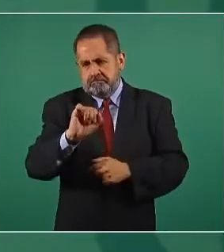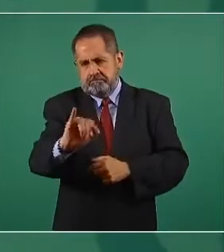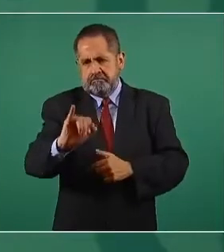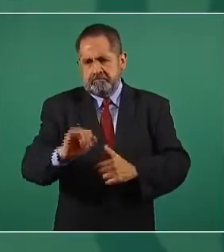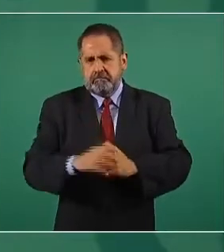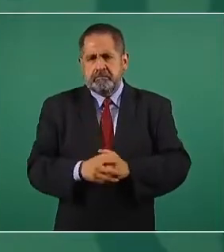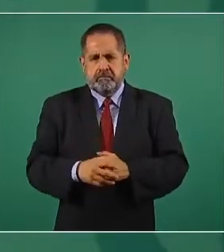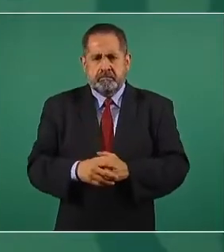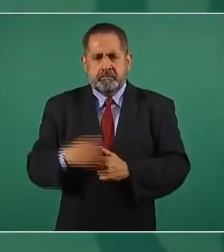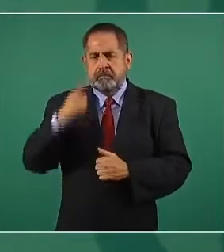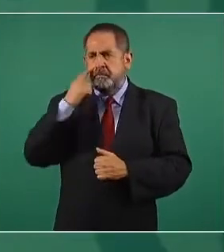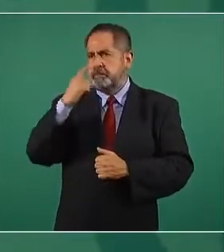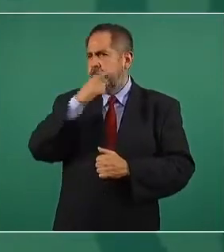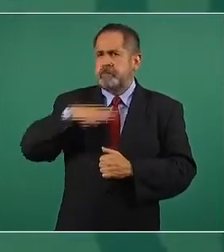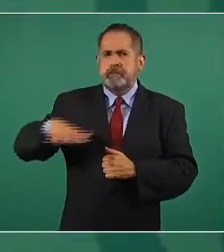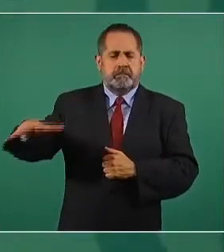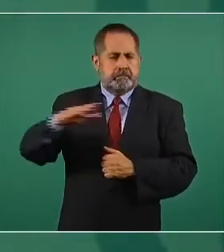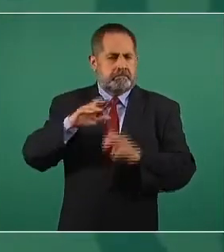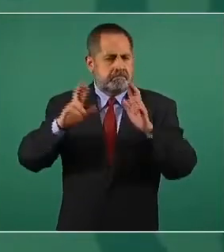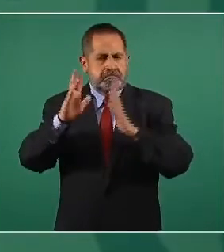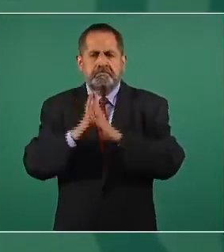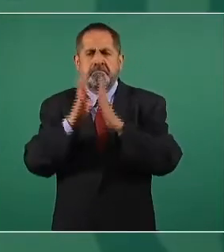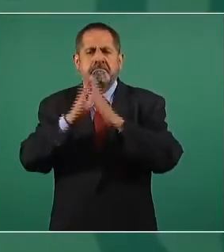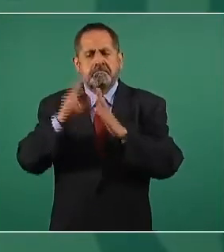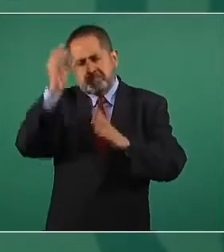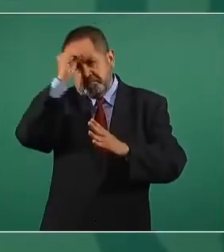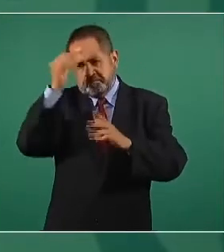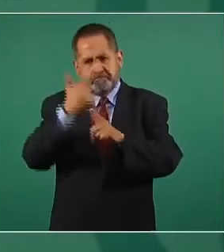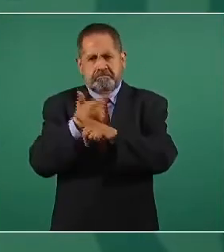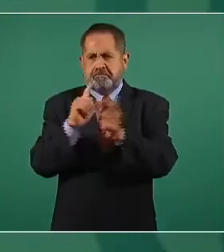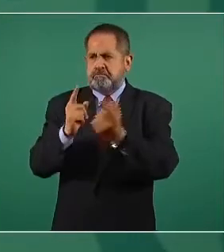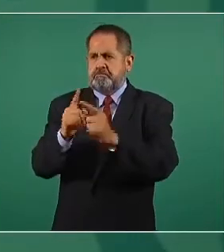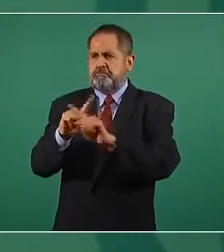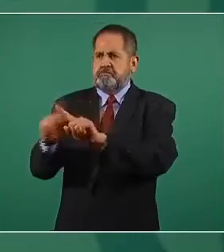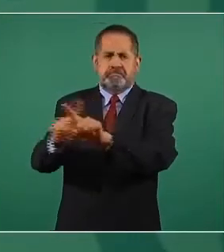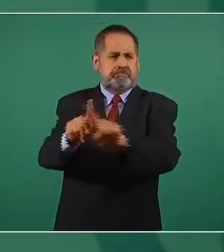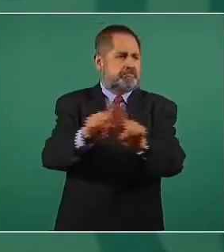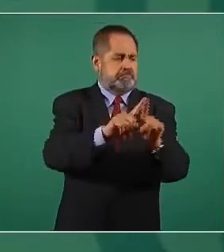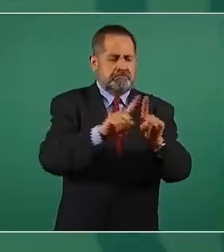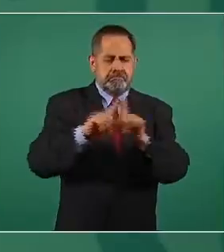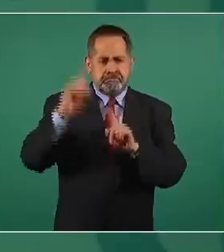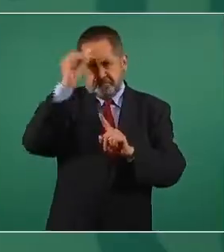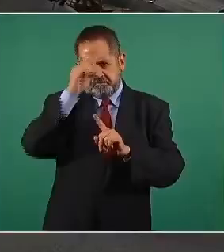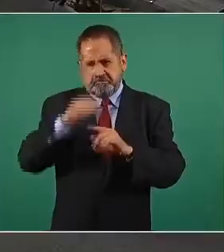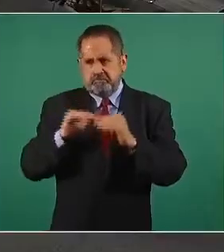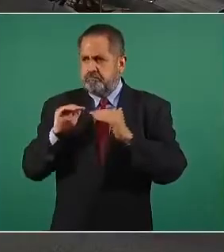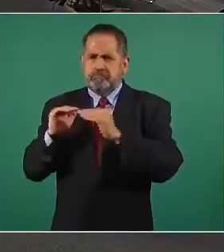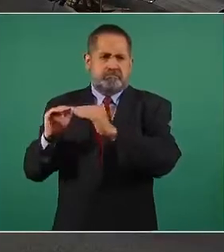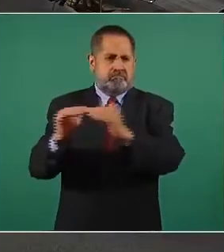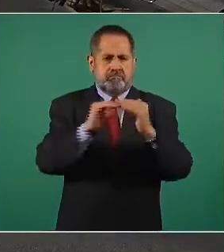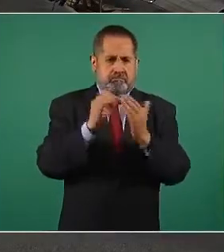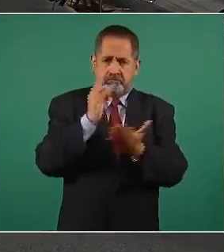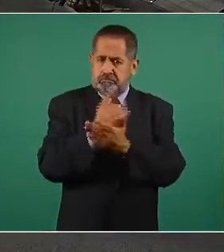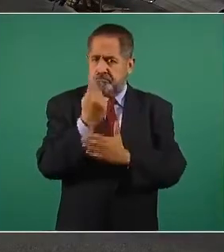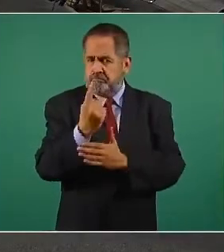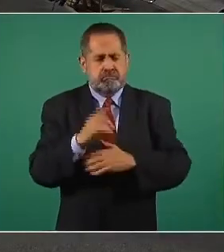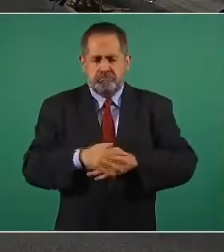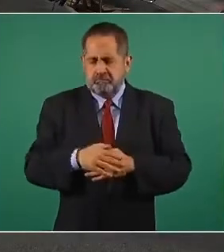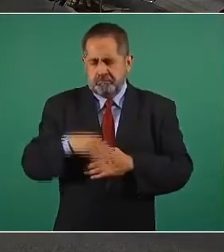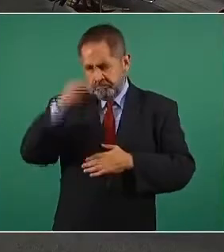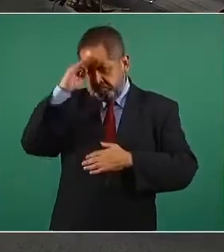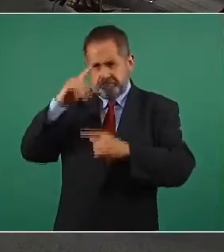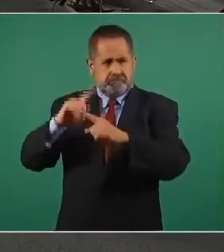Y la democracia también es pluralidad, es discrepancia, no es pensamiento único. Lo que siempre